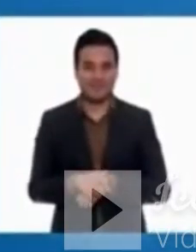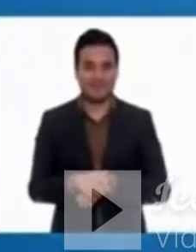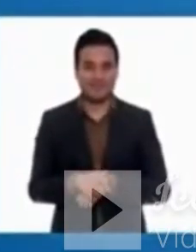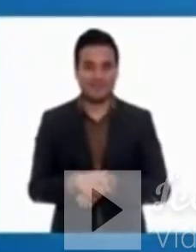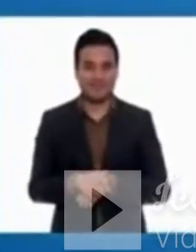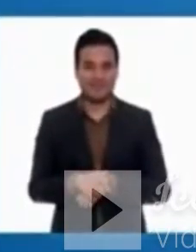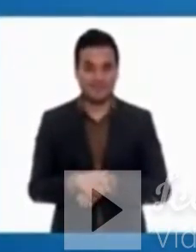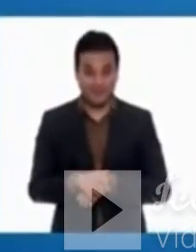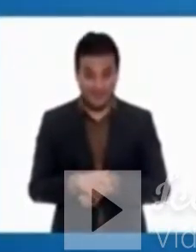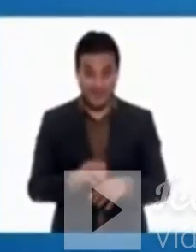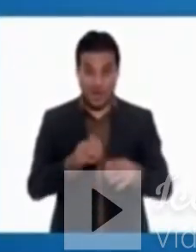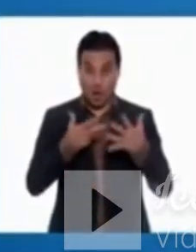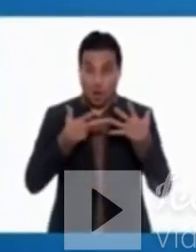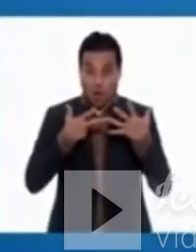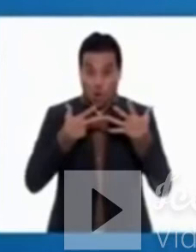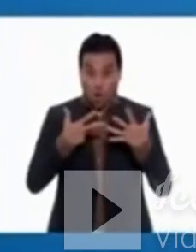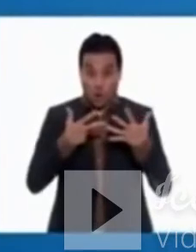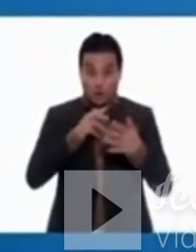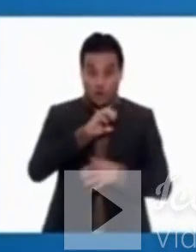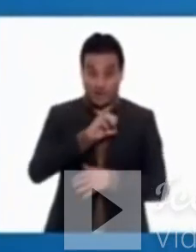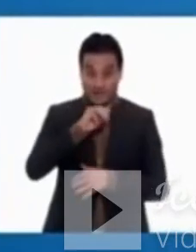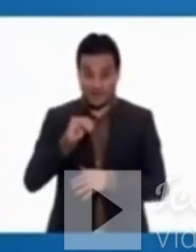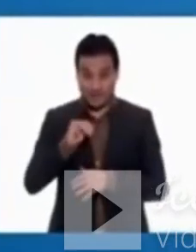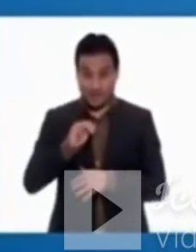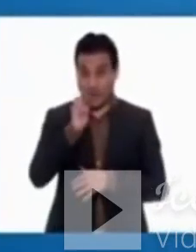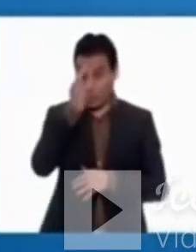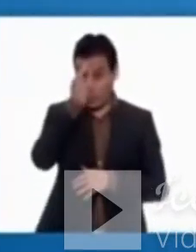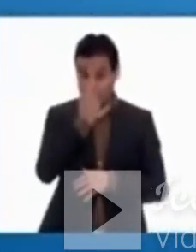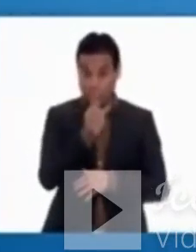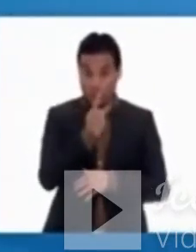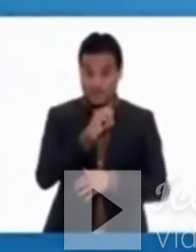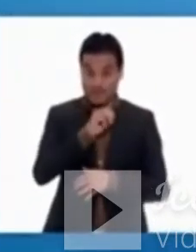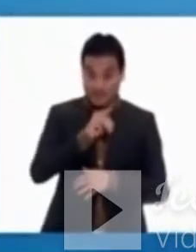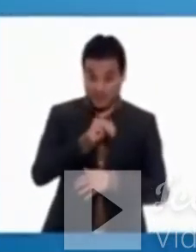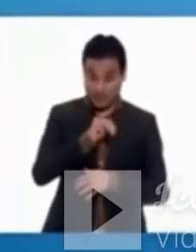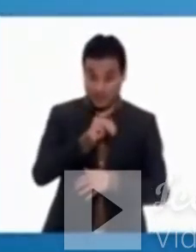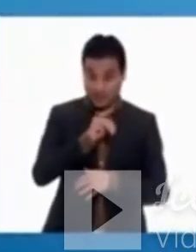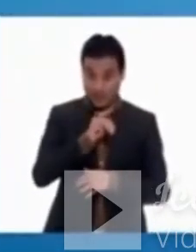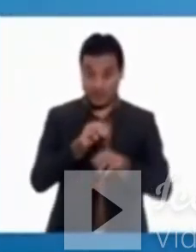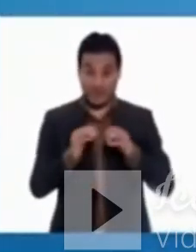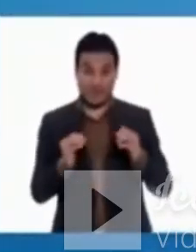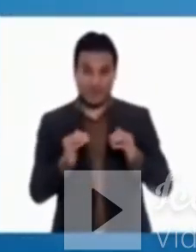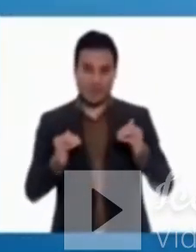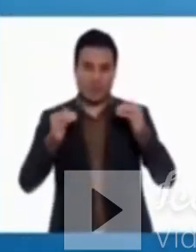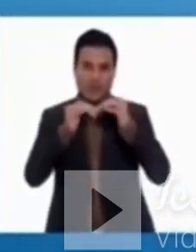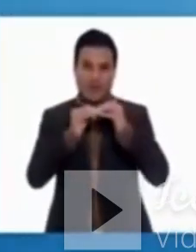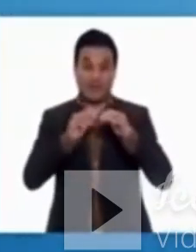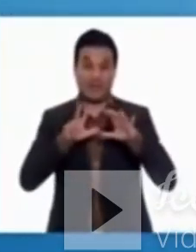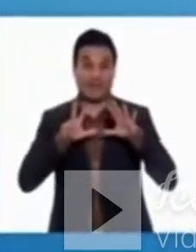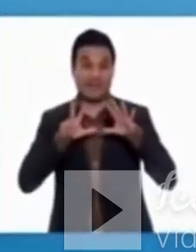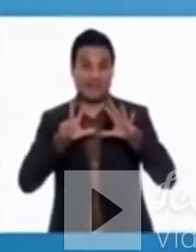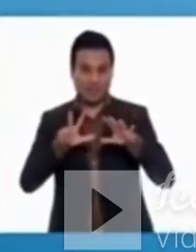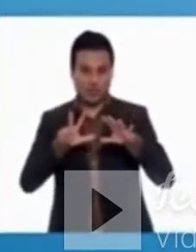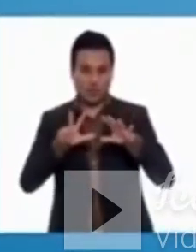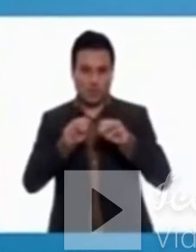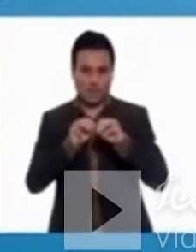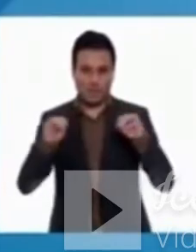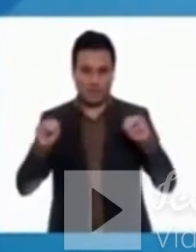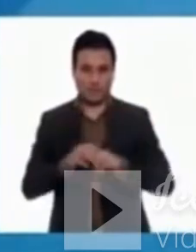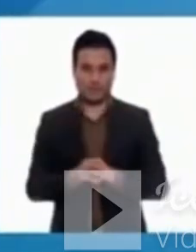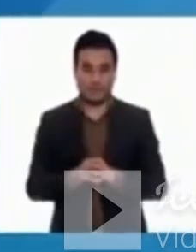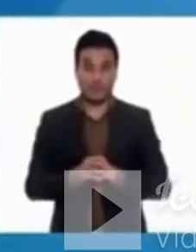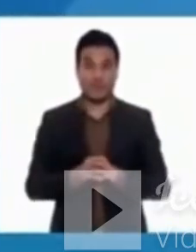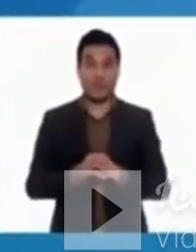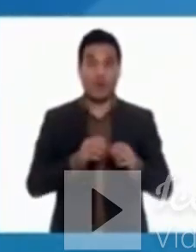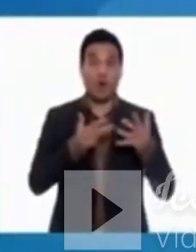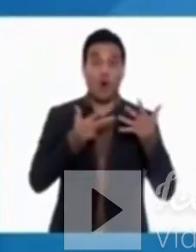Si el dibujo mide 8 centímetros y por cada centímetro equivale a 18 reales, tendríamos que hacer 8